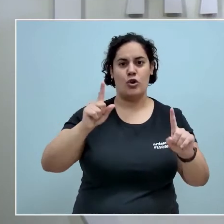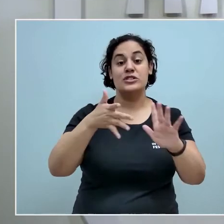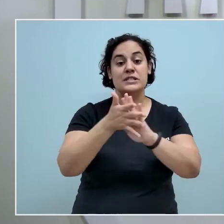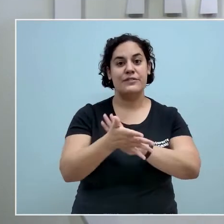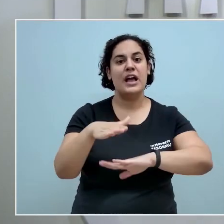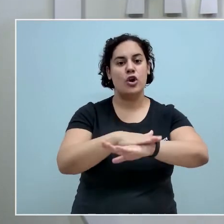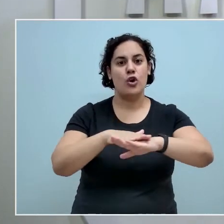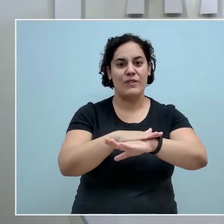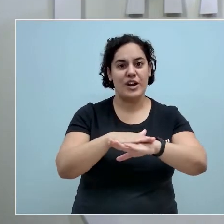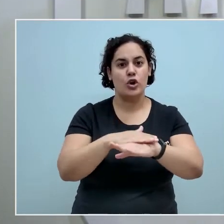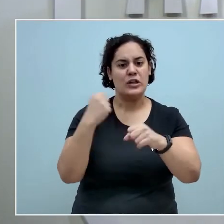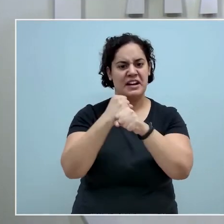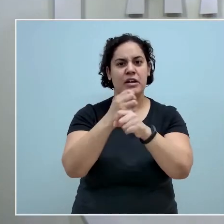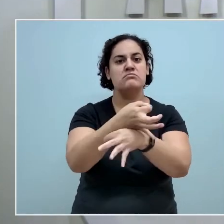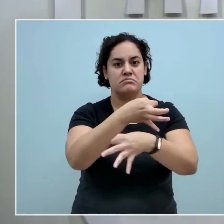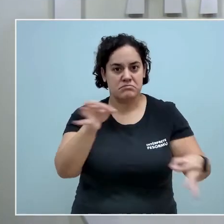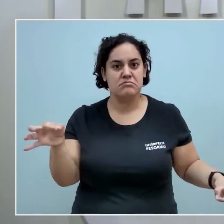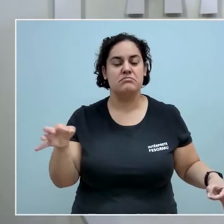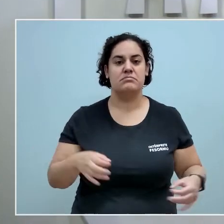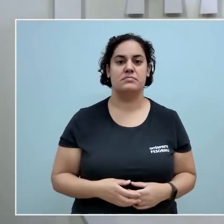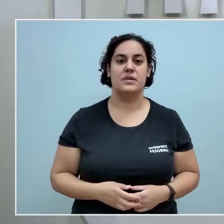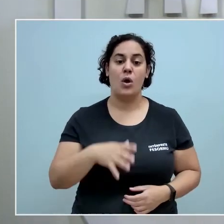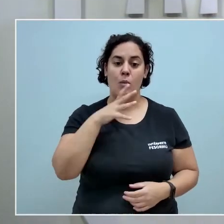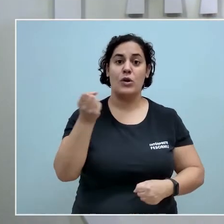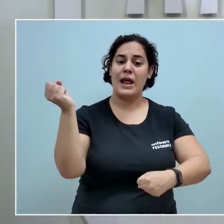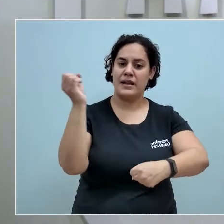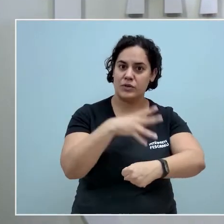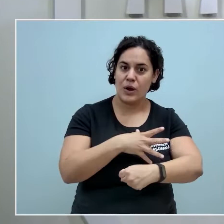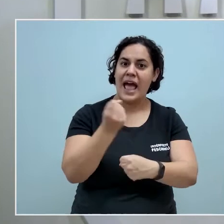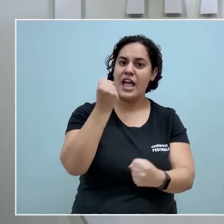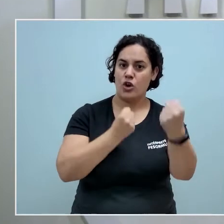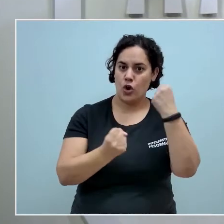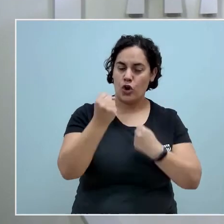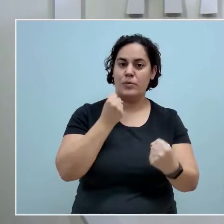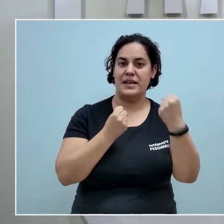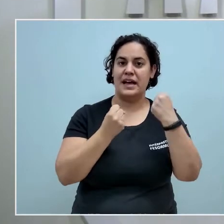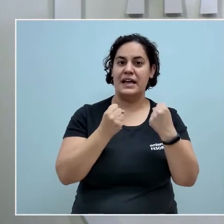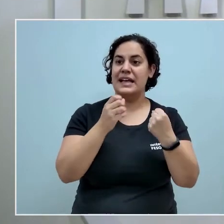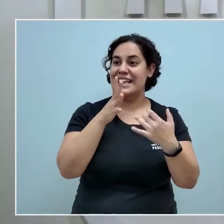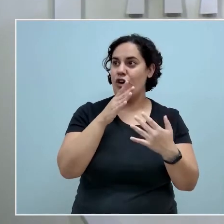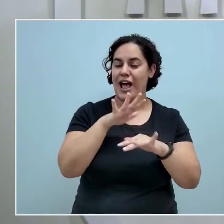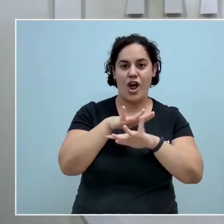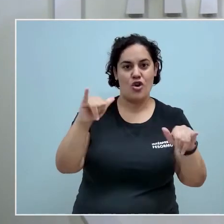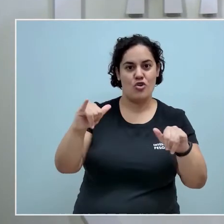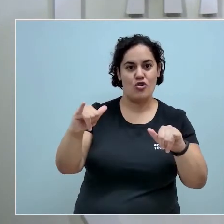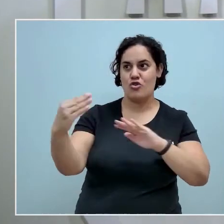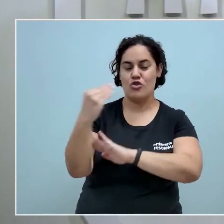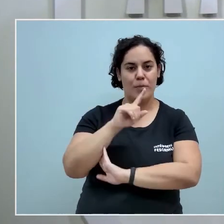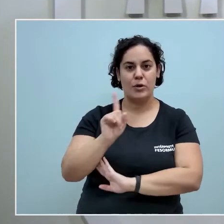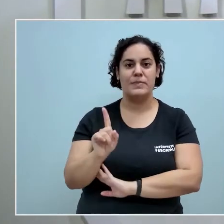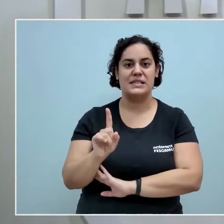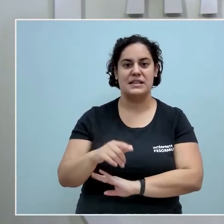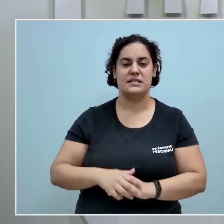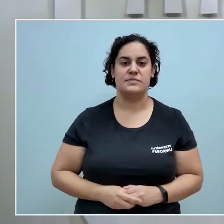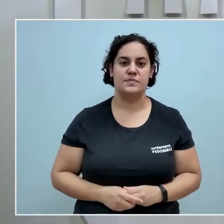que, lógicamente, llevó aparejada una gran inversión económica por la que ahora no se nos va a compensar. Ante este